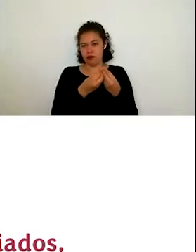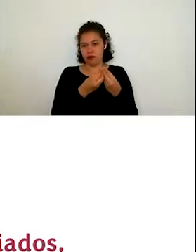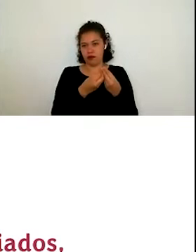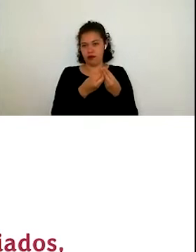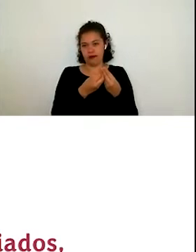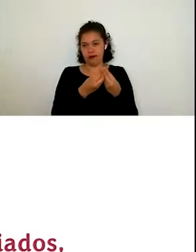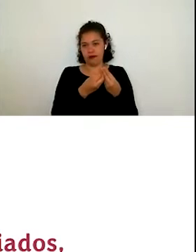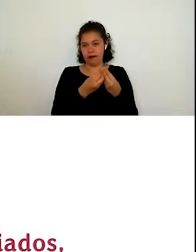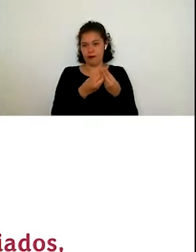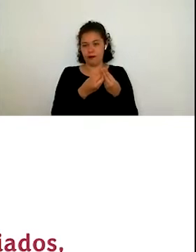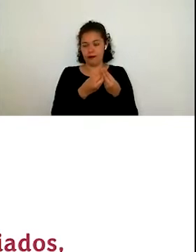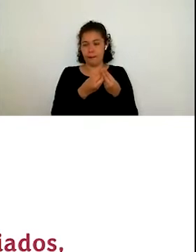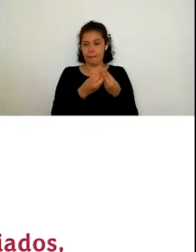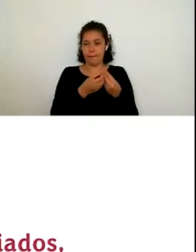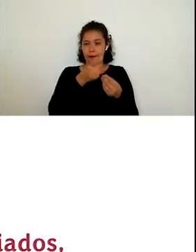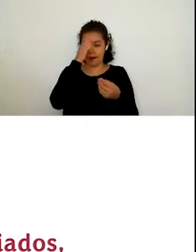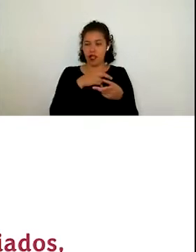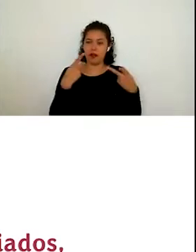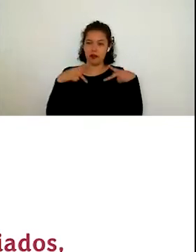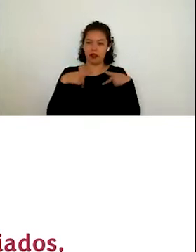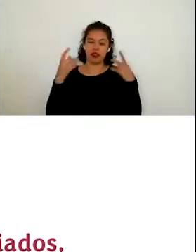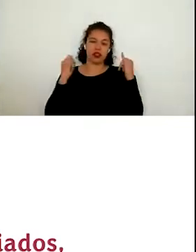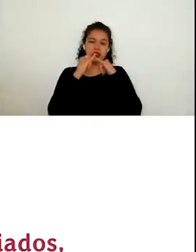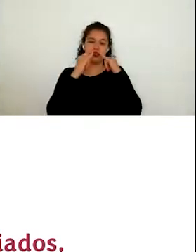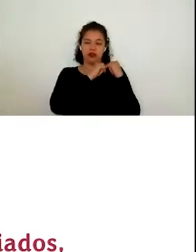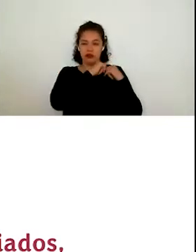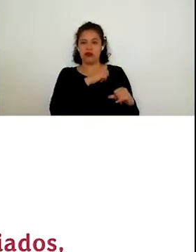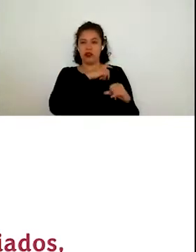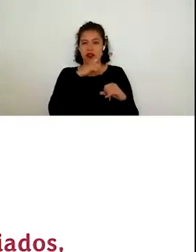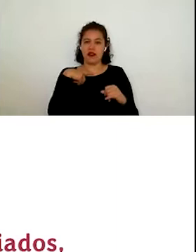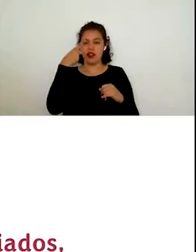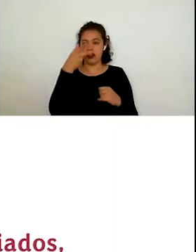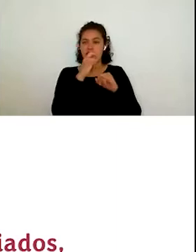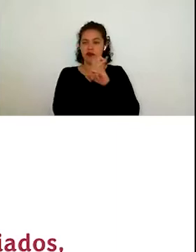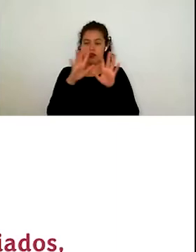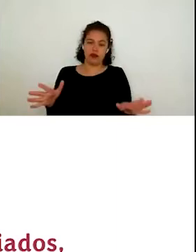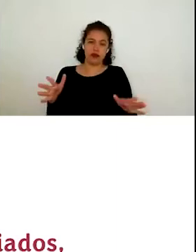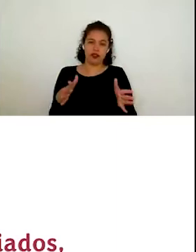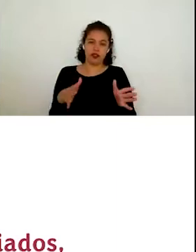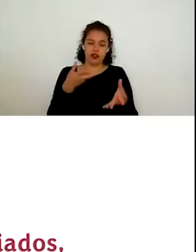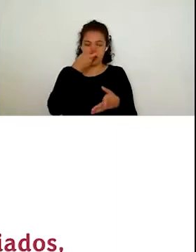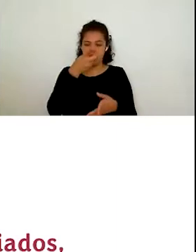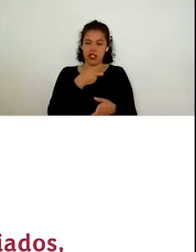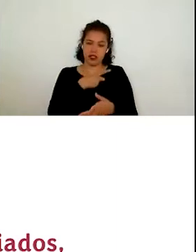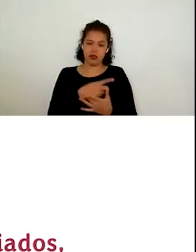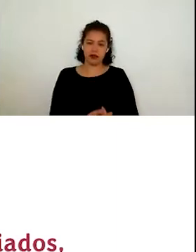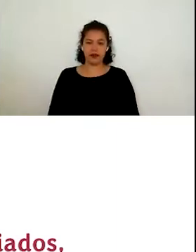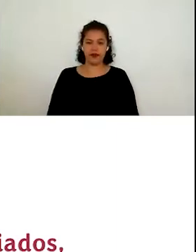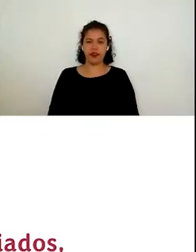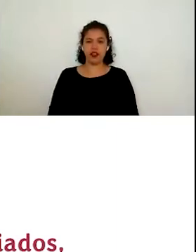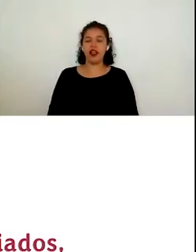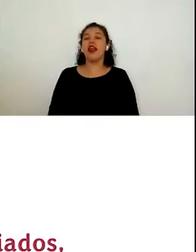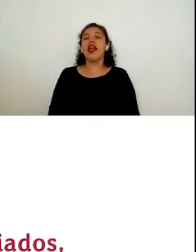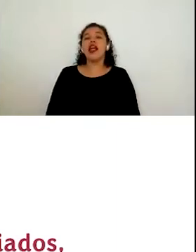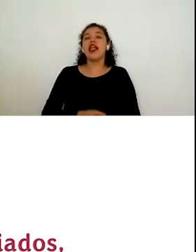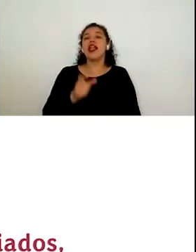todavía a cargo de la institución, pues tendrán que proporcionar esta información. Y también es obligación